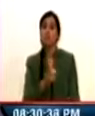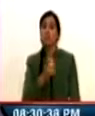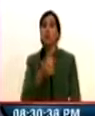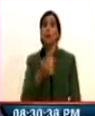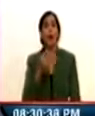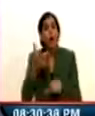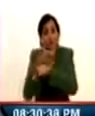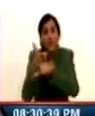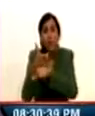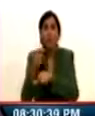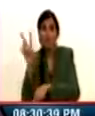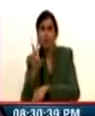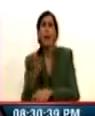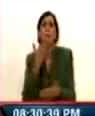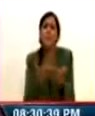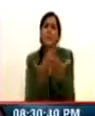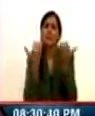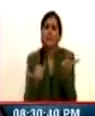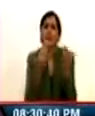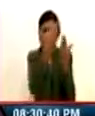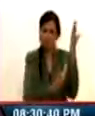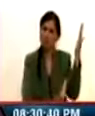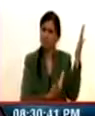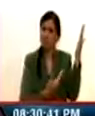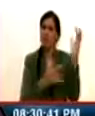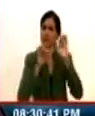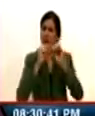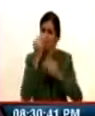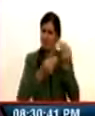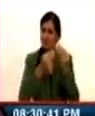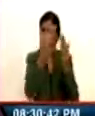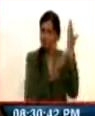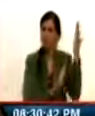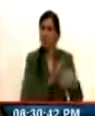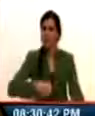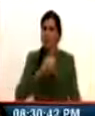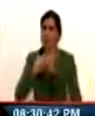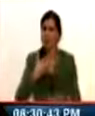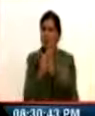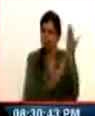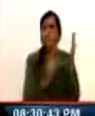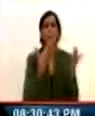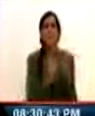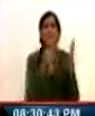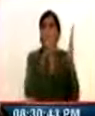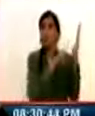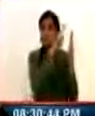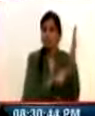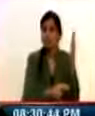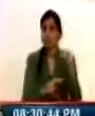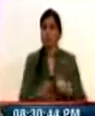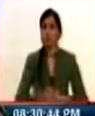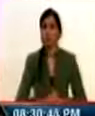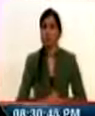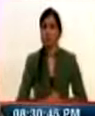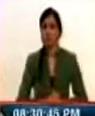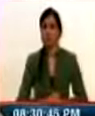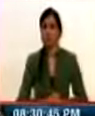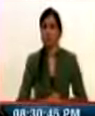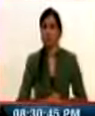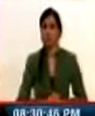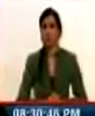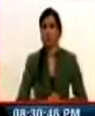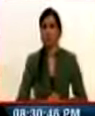venezolano para la derogatoria del decreto del presidente Barack Obama. Resaltamos el valor histórico de esta cumbre. Llegar